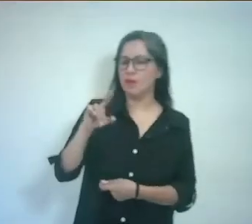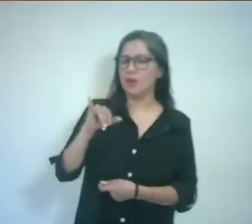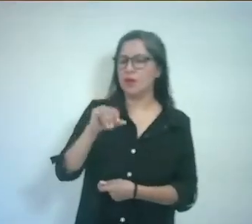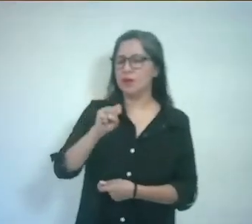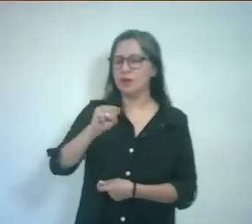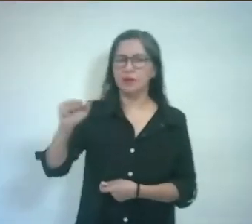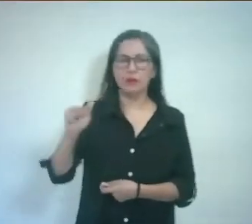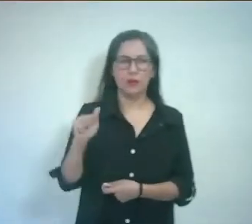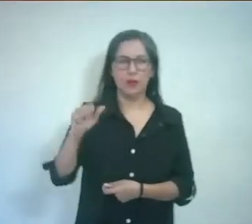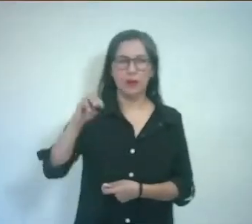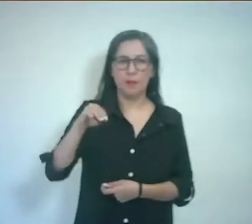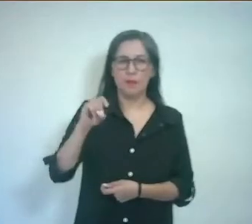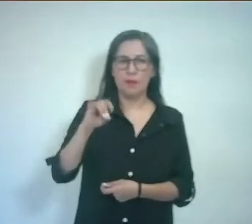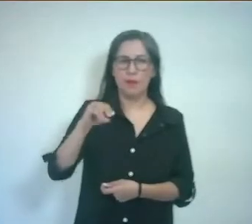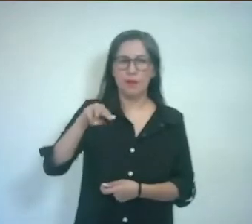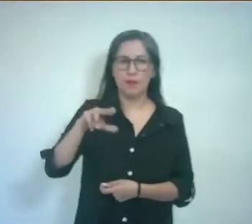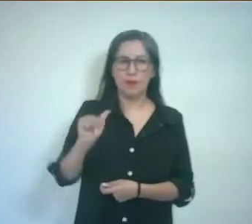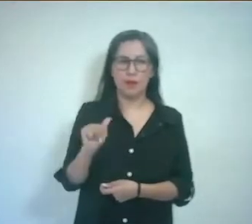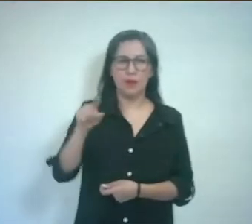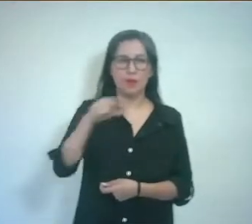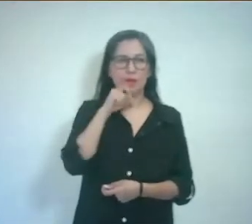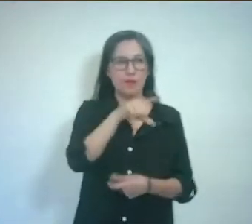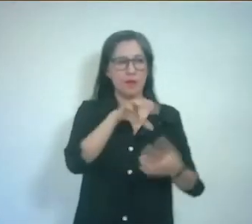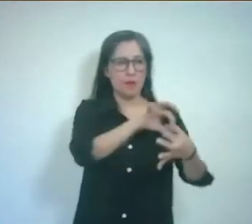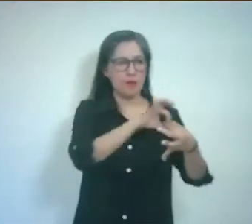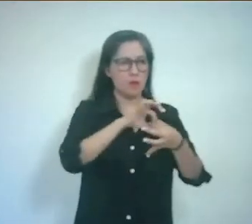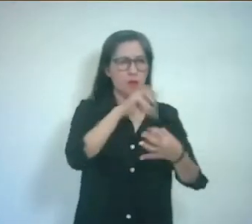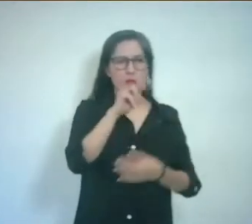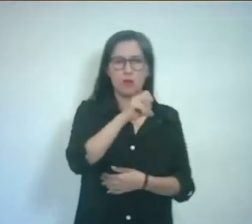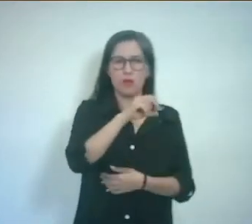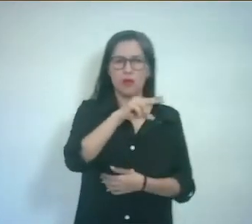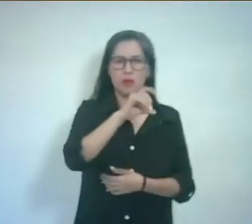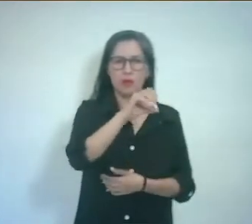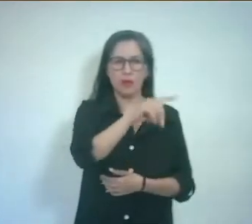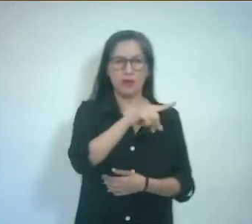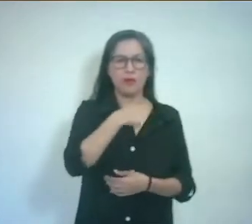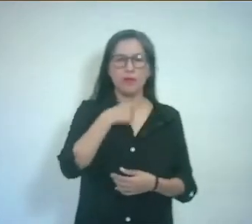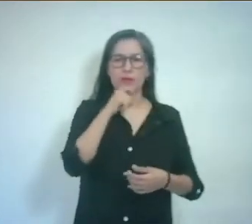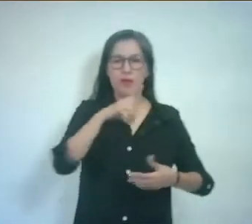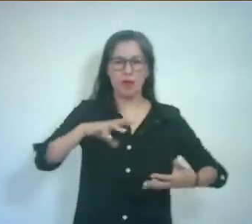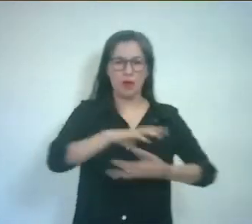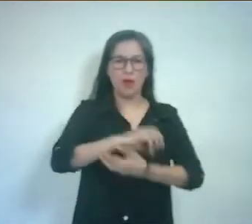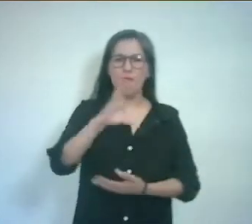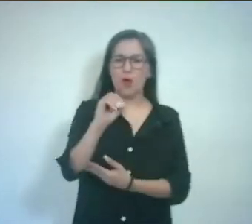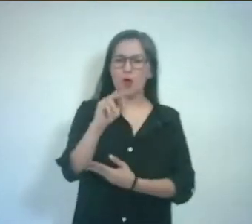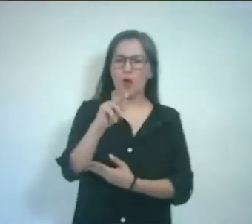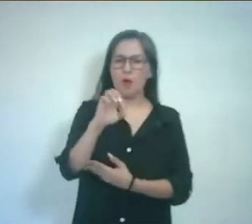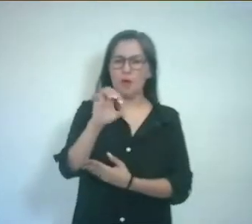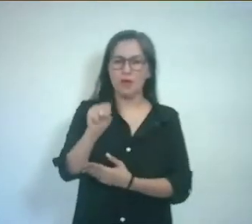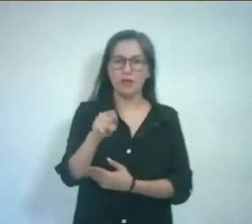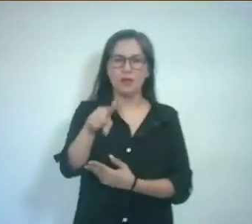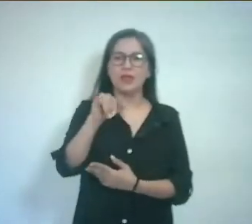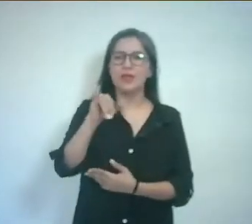que nos acompaña de la unidad técnica de vinculación con los OPLES por parte de INE,